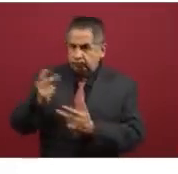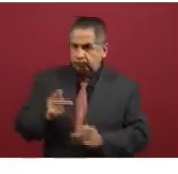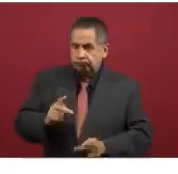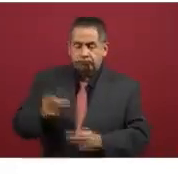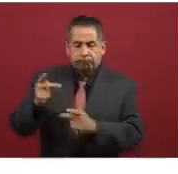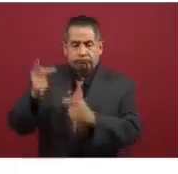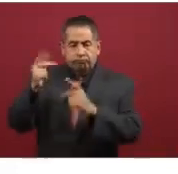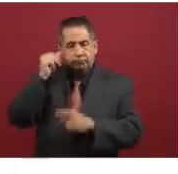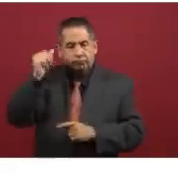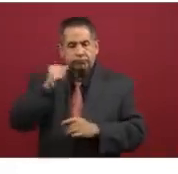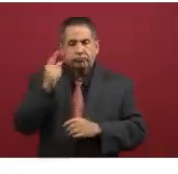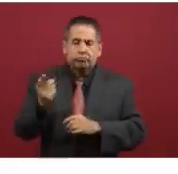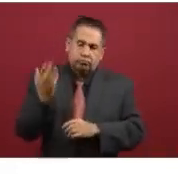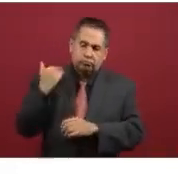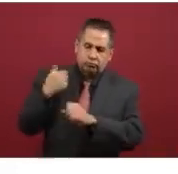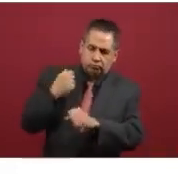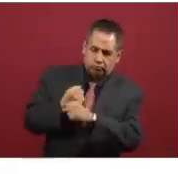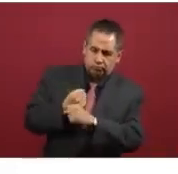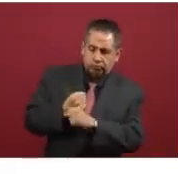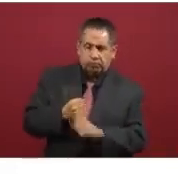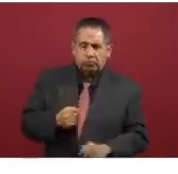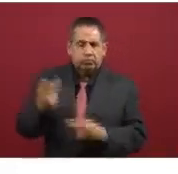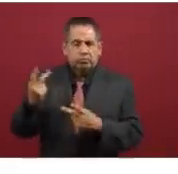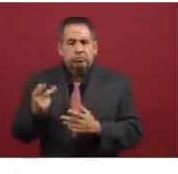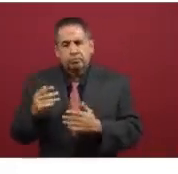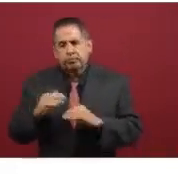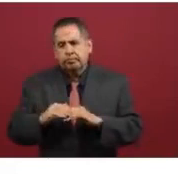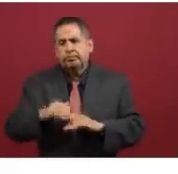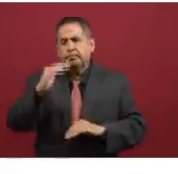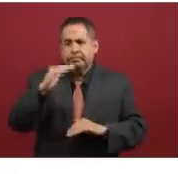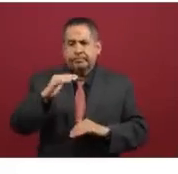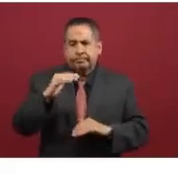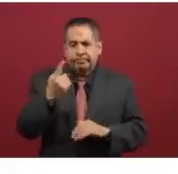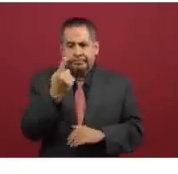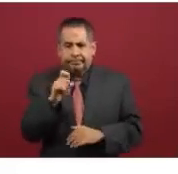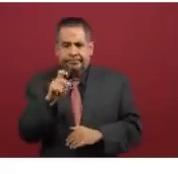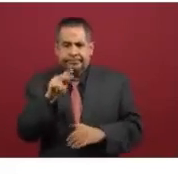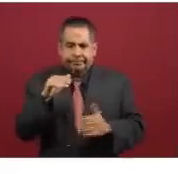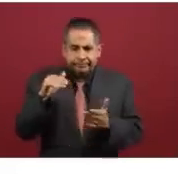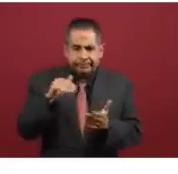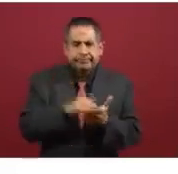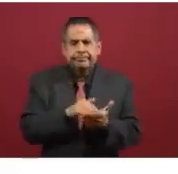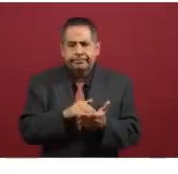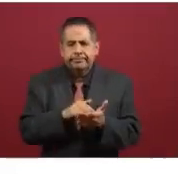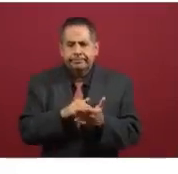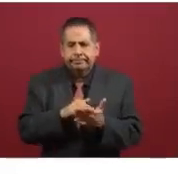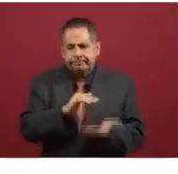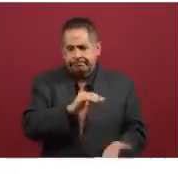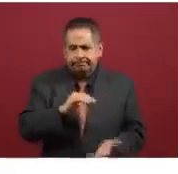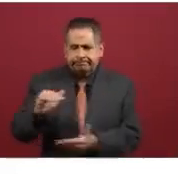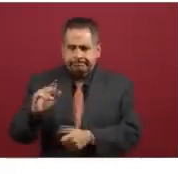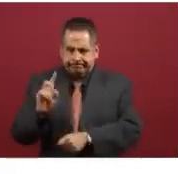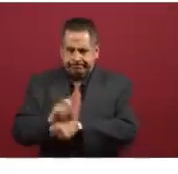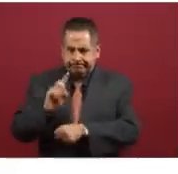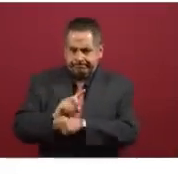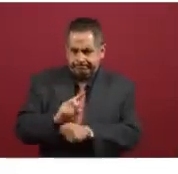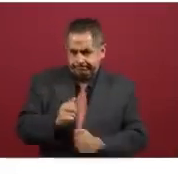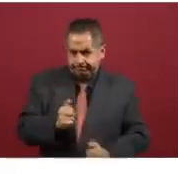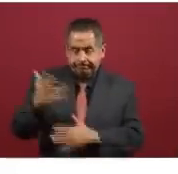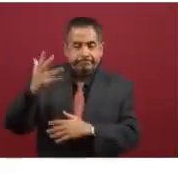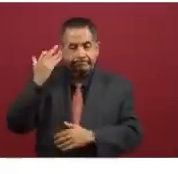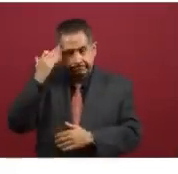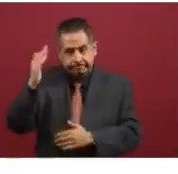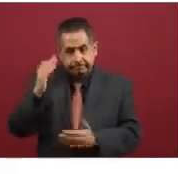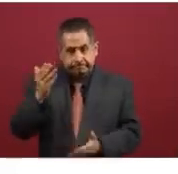en abril del año pasado eran superiores a 180 mil barriles diarios en aquel